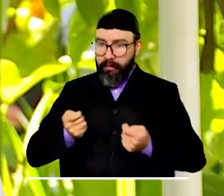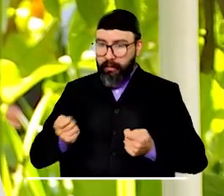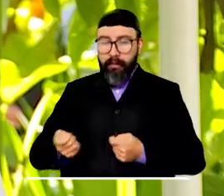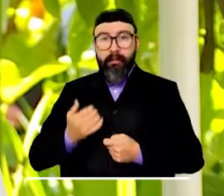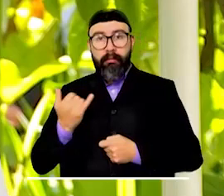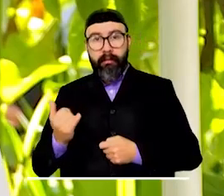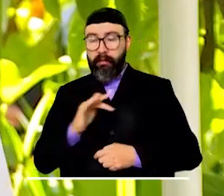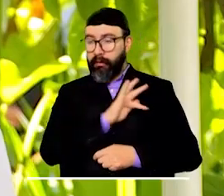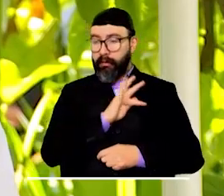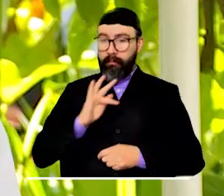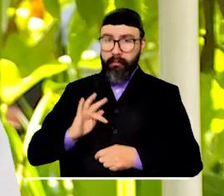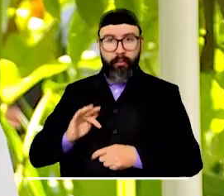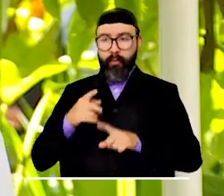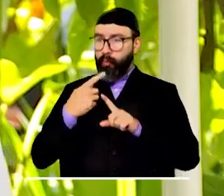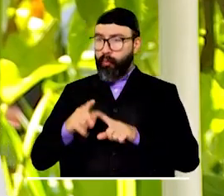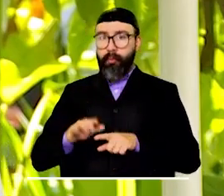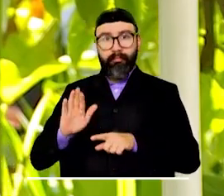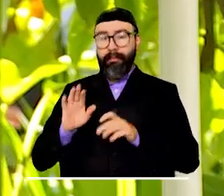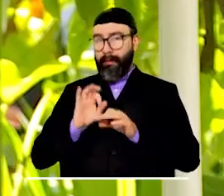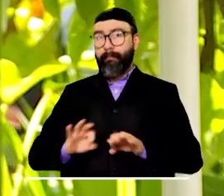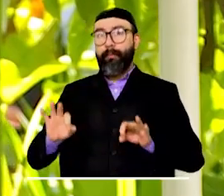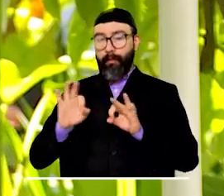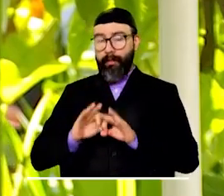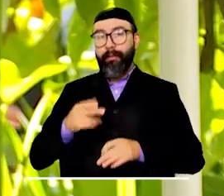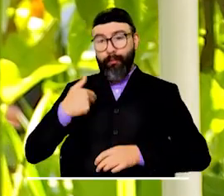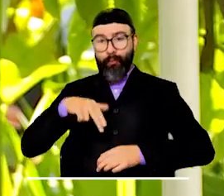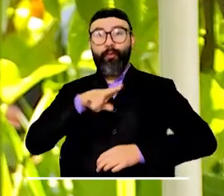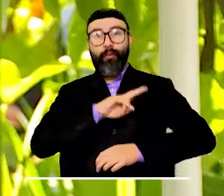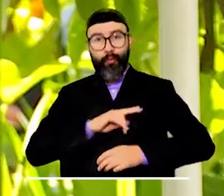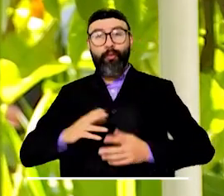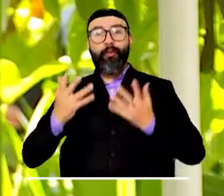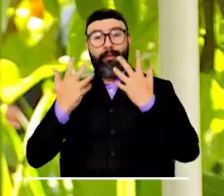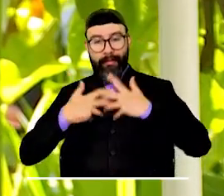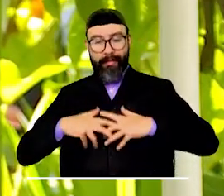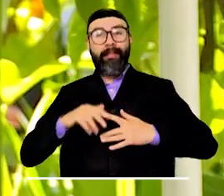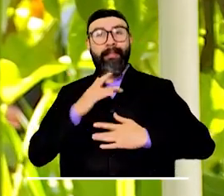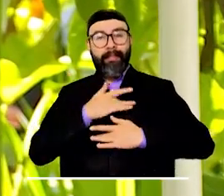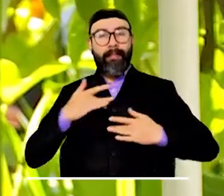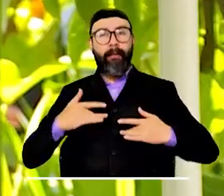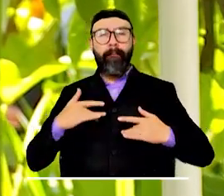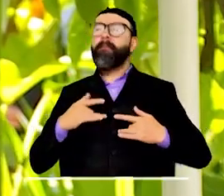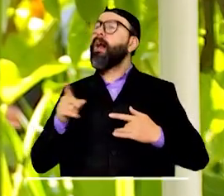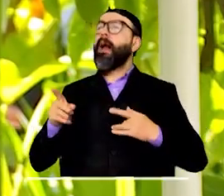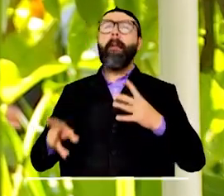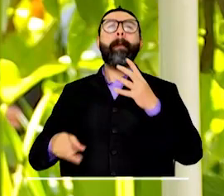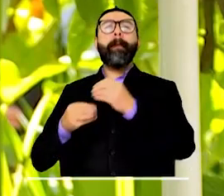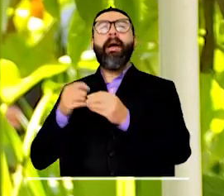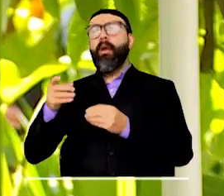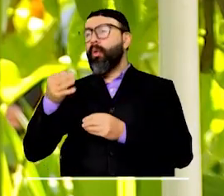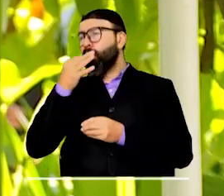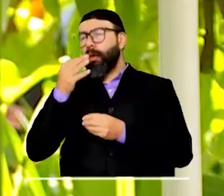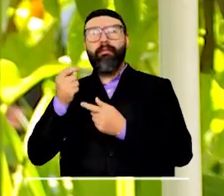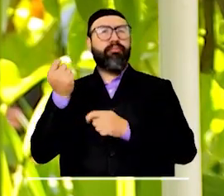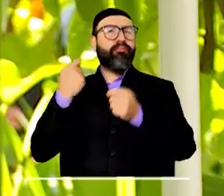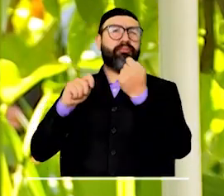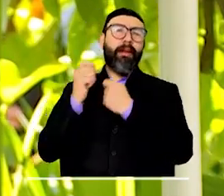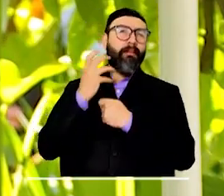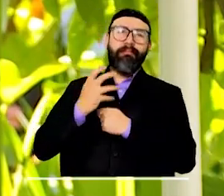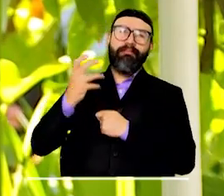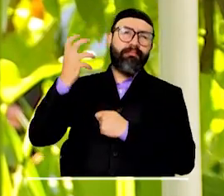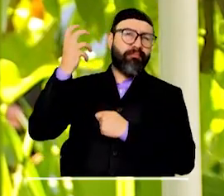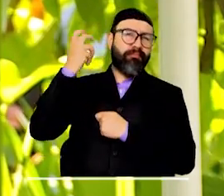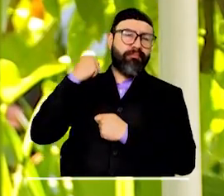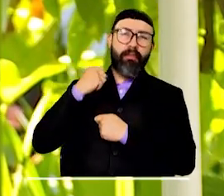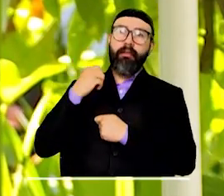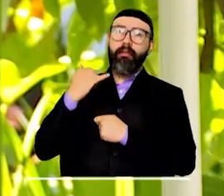son de gran importancia para nuestra salud. Ahora, hay un producto que nosotros manejamos hace muchos años